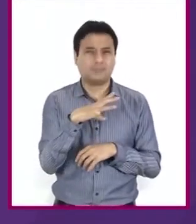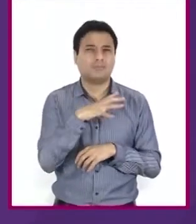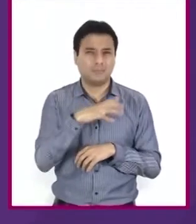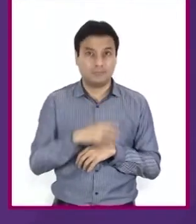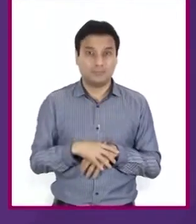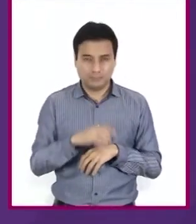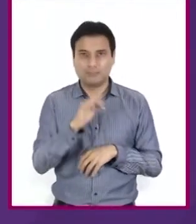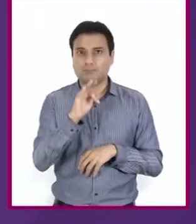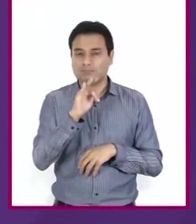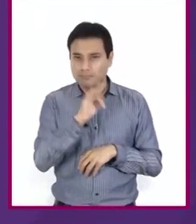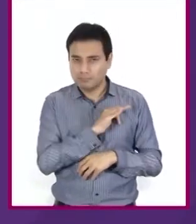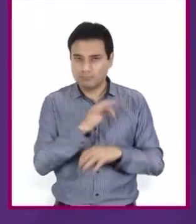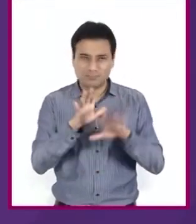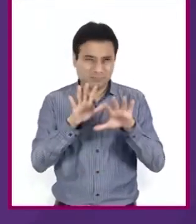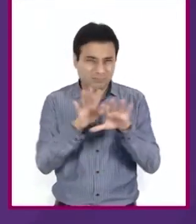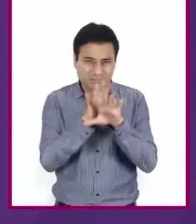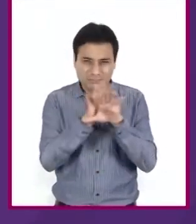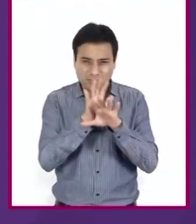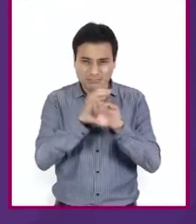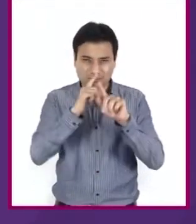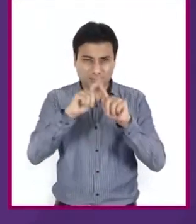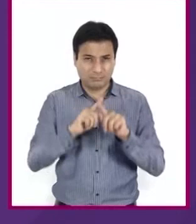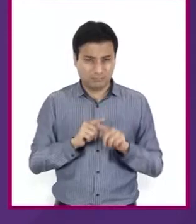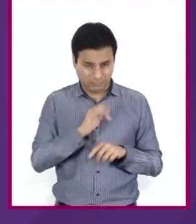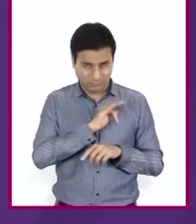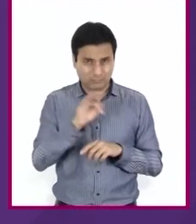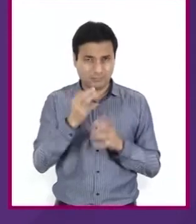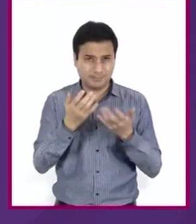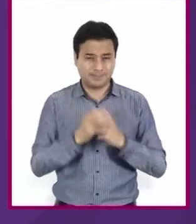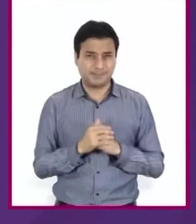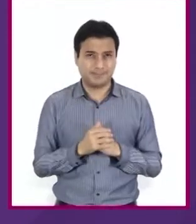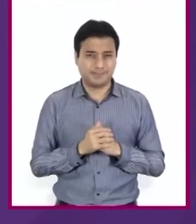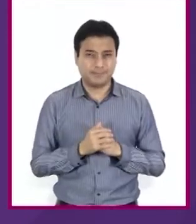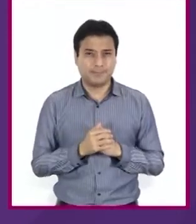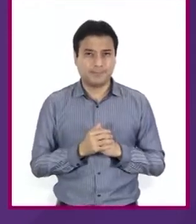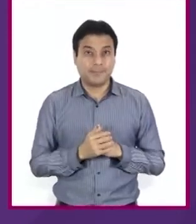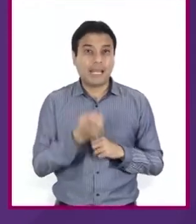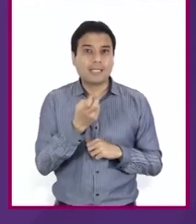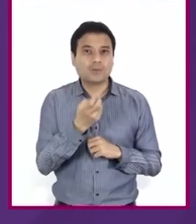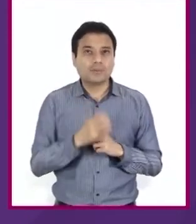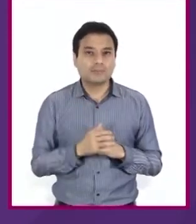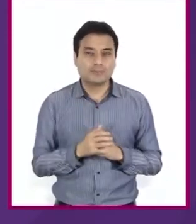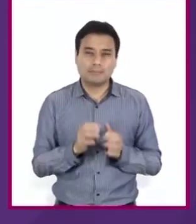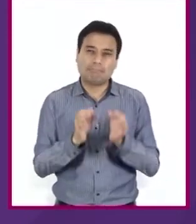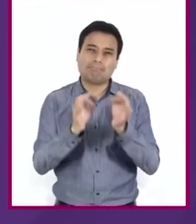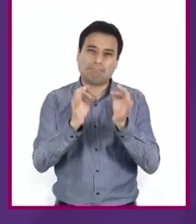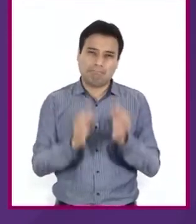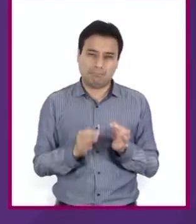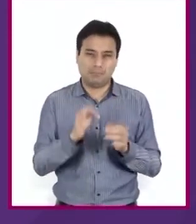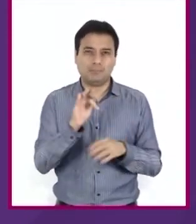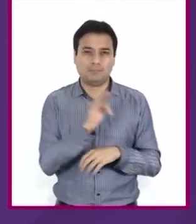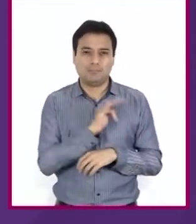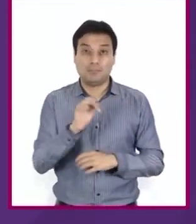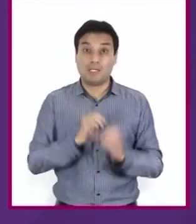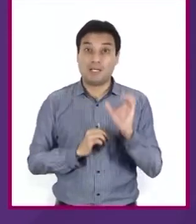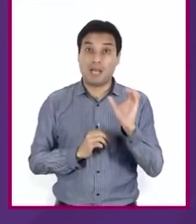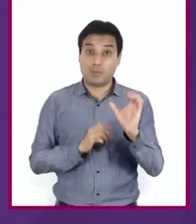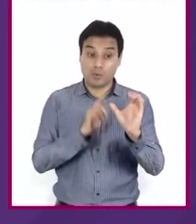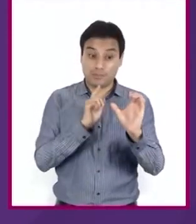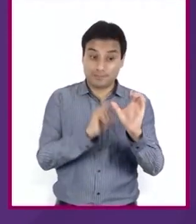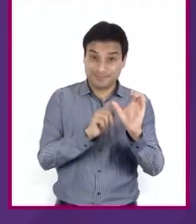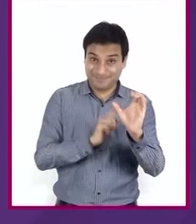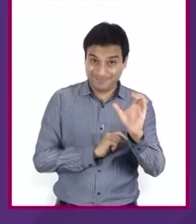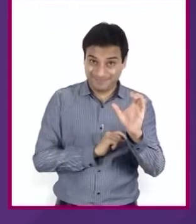capacidad extraordinaria de concatenación. Esta es la propiedad de formar compuestos en los que átomos